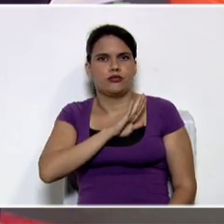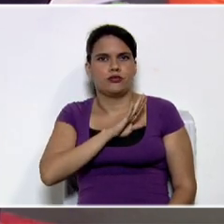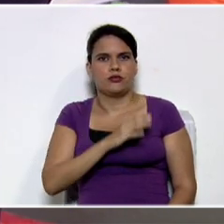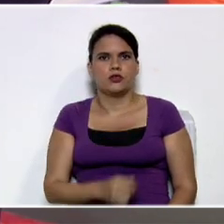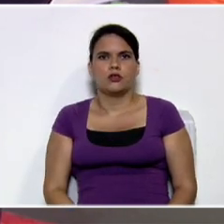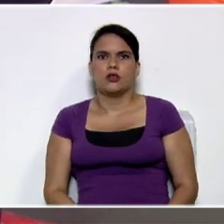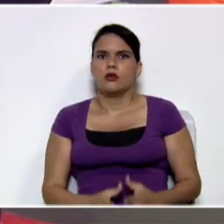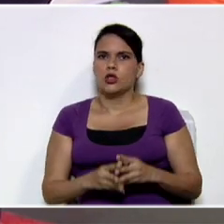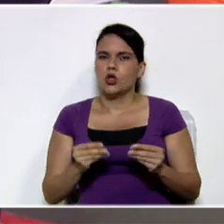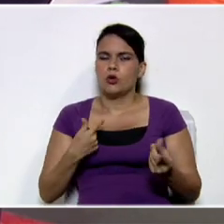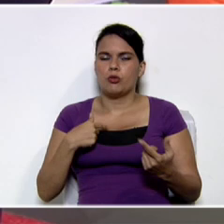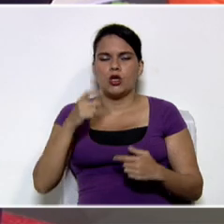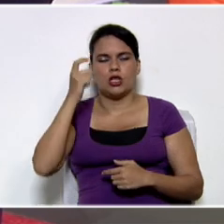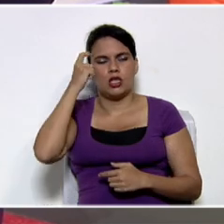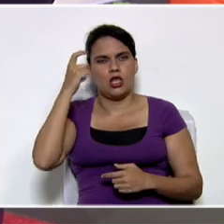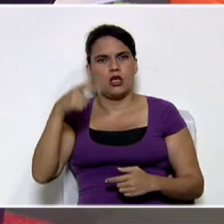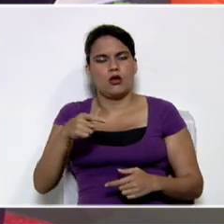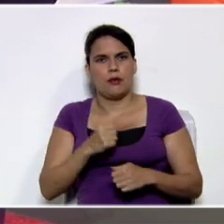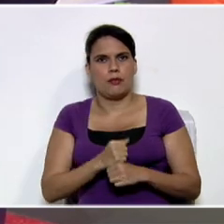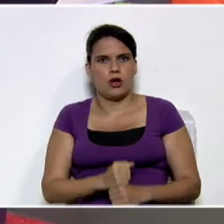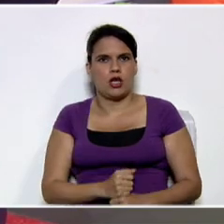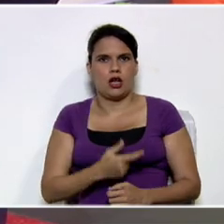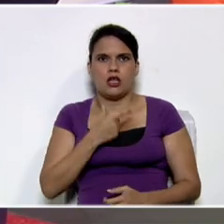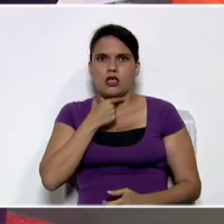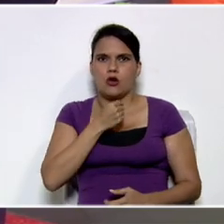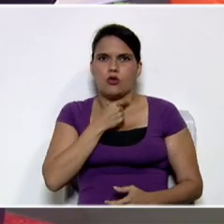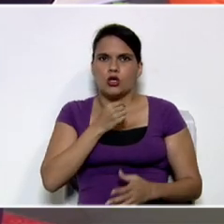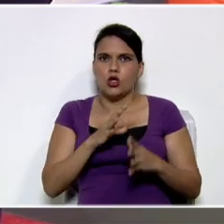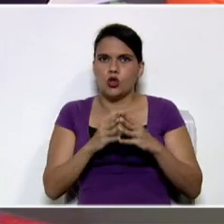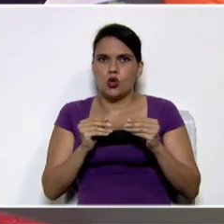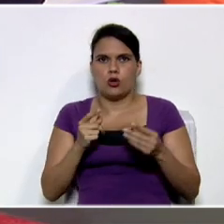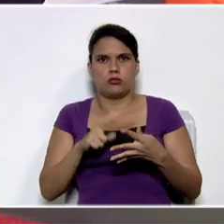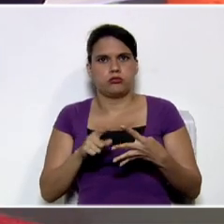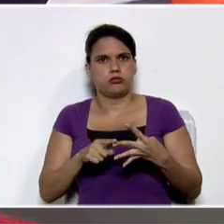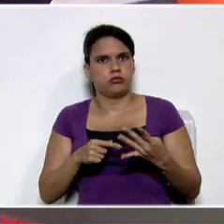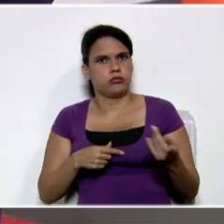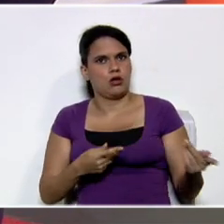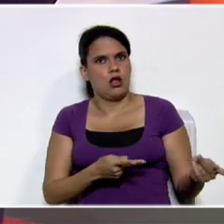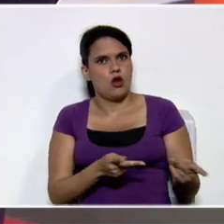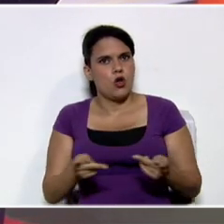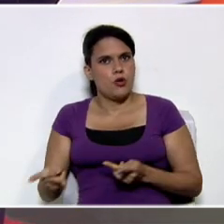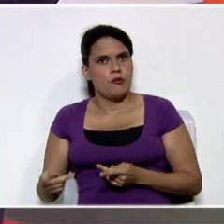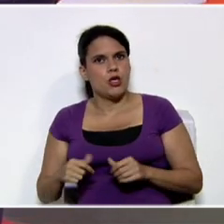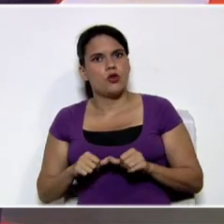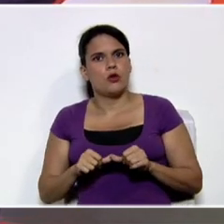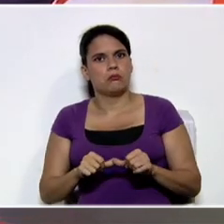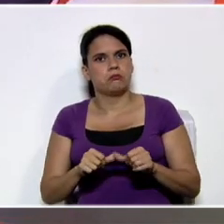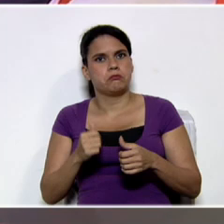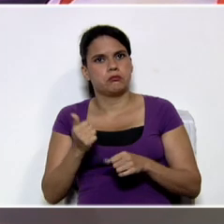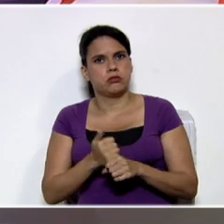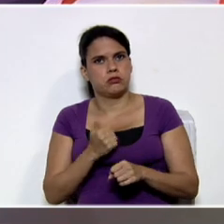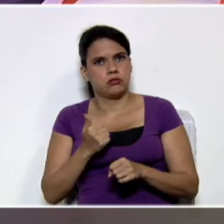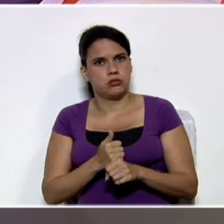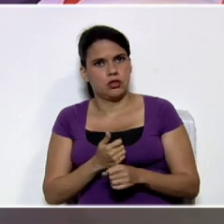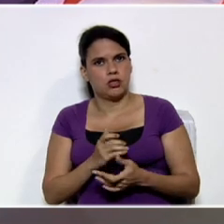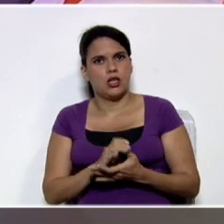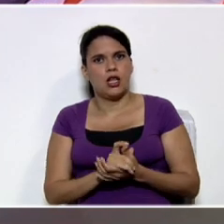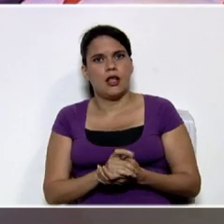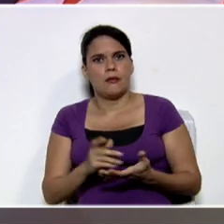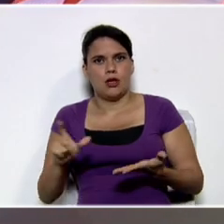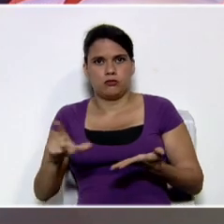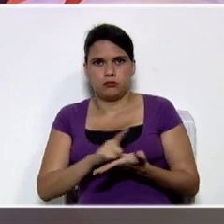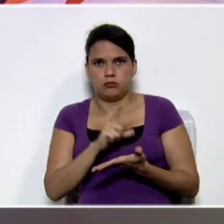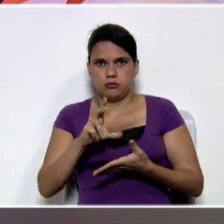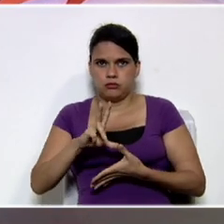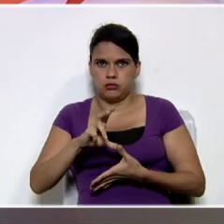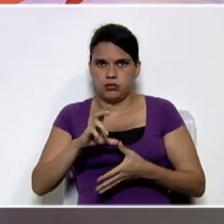todo por el día de hoy. Espero que haya sido de provecho todos estos referentes teórico-prácticos. Los invito a seguir trabajando de la mano de la colección Bicentenario